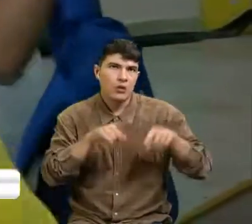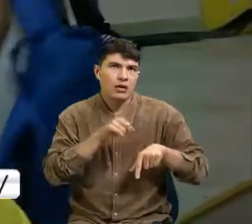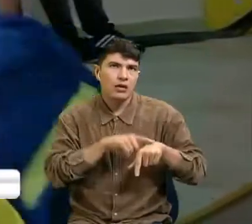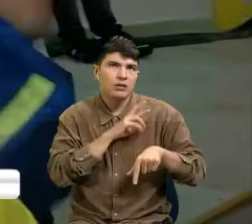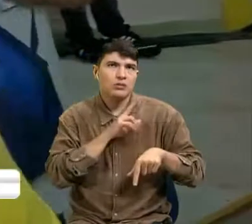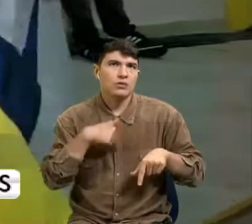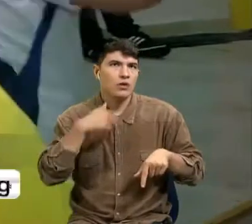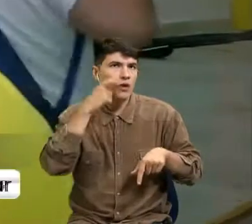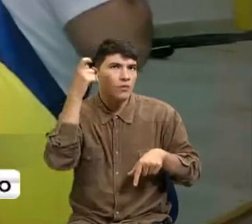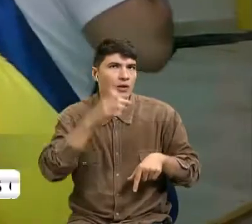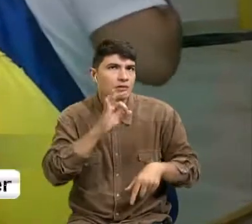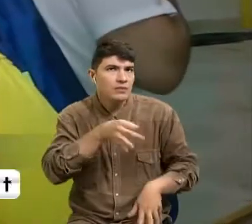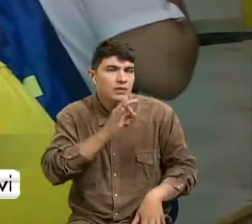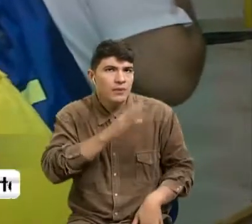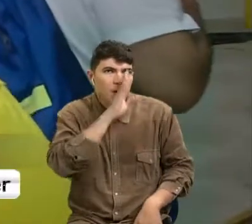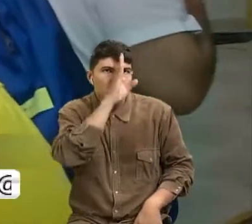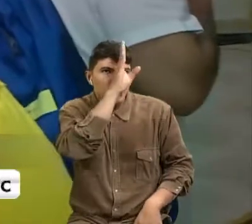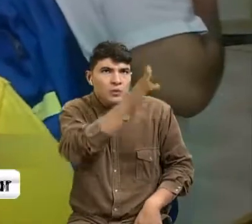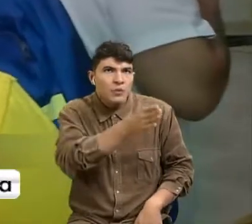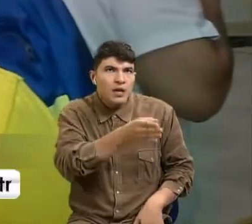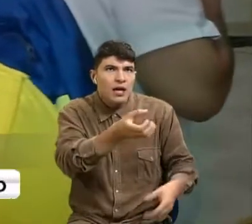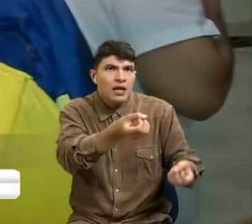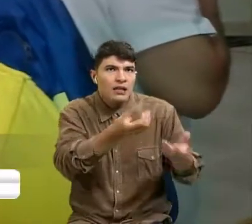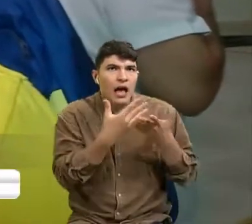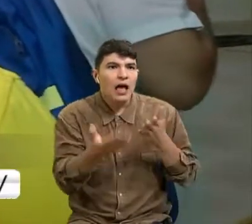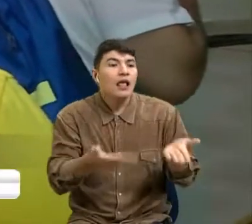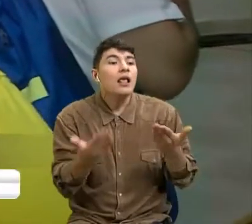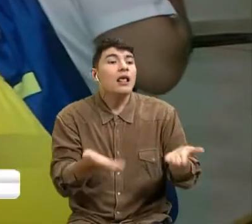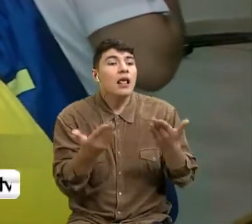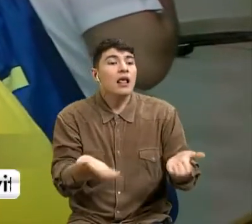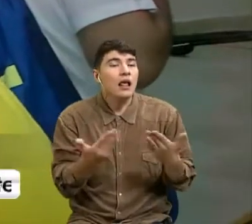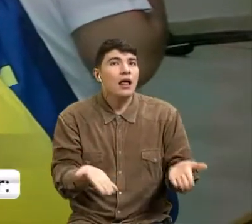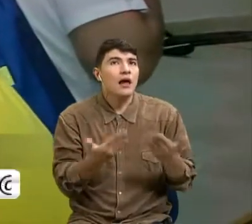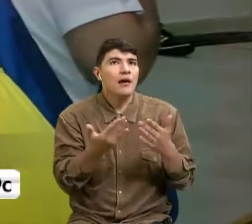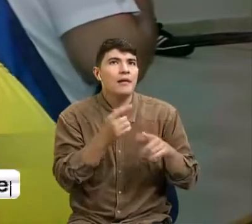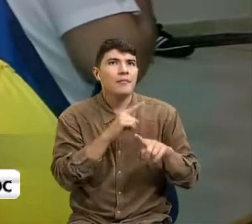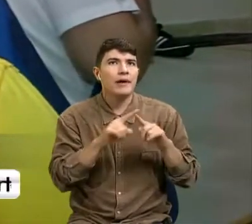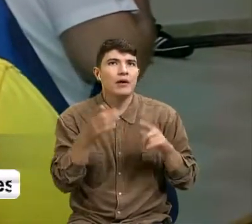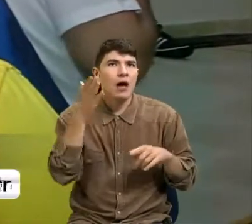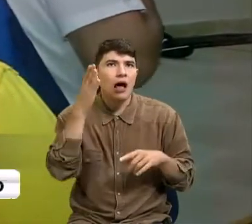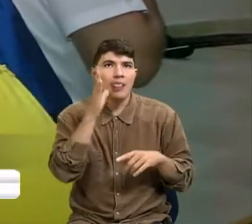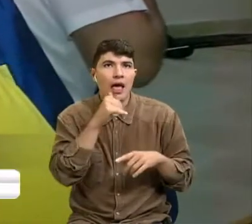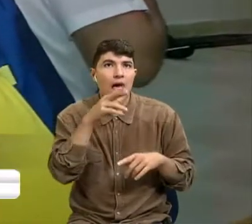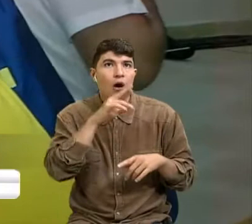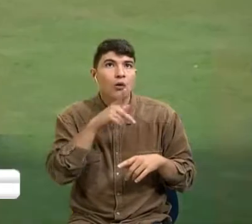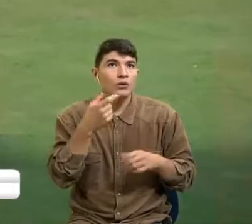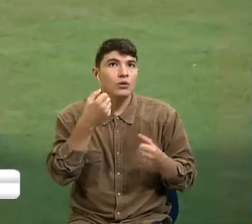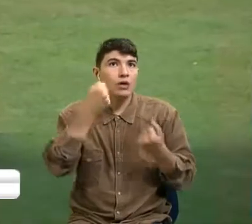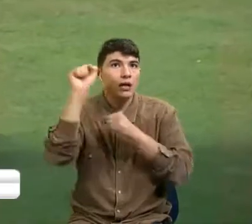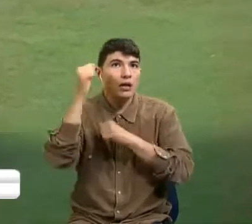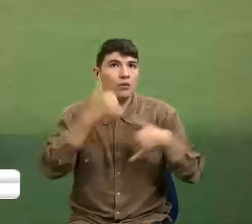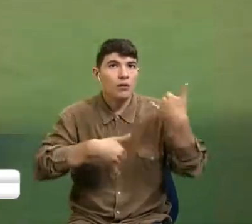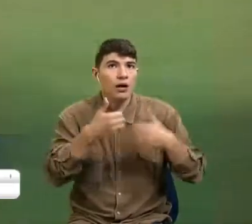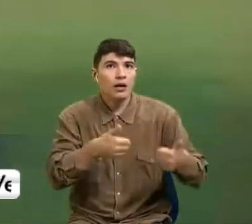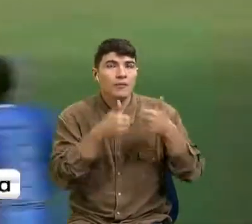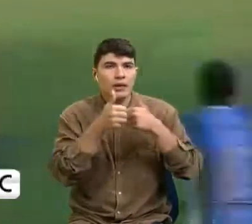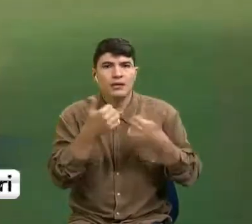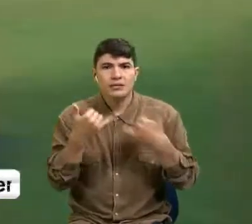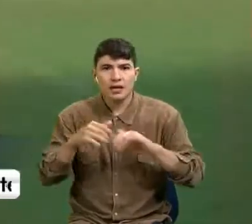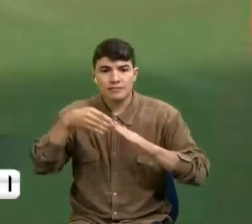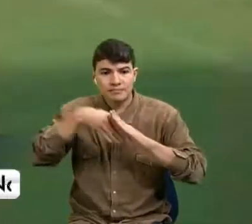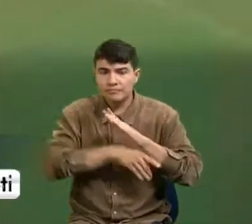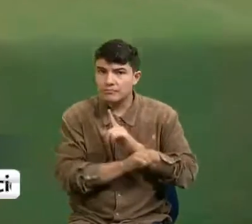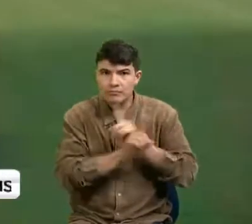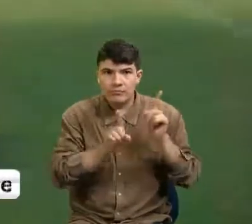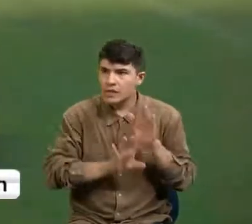otros seres humanos está más acostumbrado a que a que no esté empujando por decirlo así ya no teníamos otra opción que ganar y jugar bien y para alejarse del descenso y